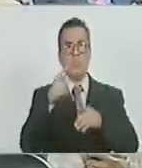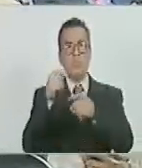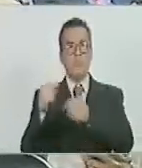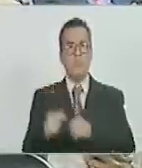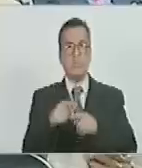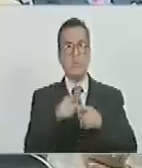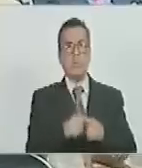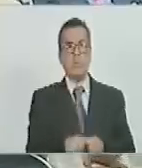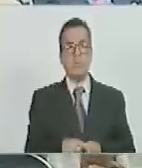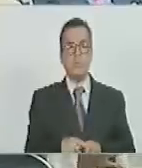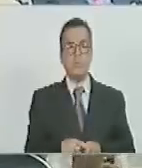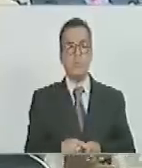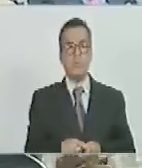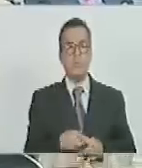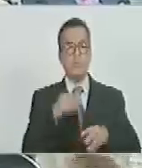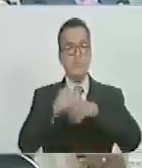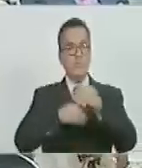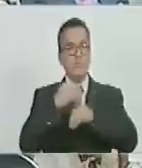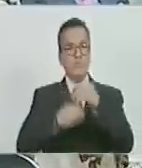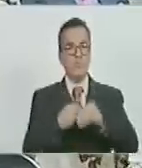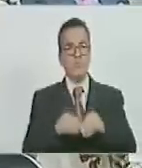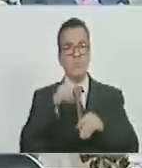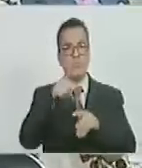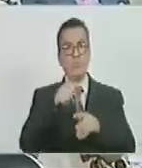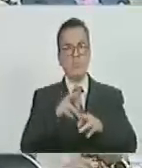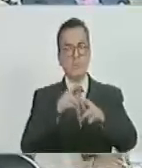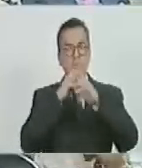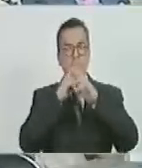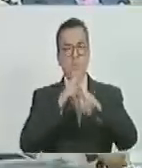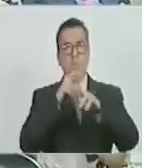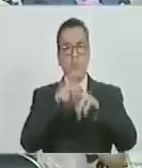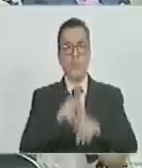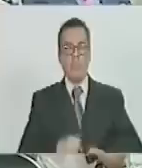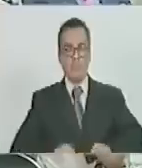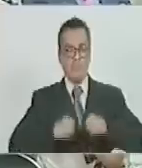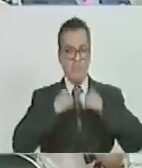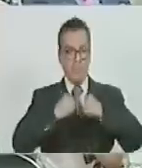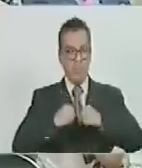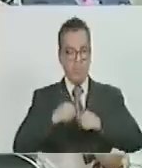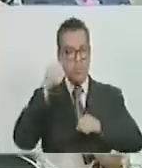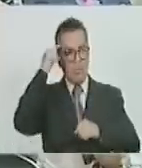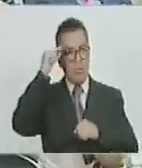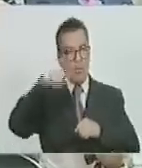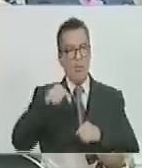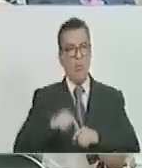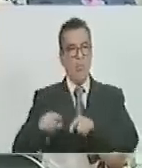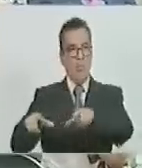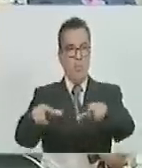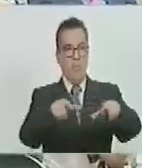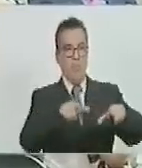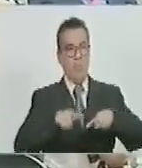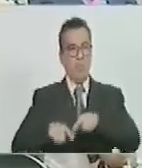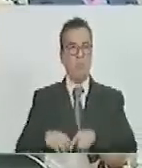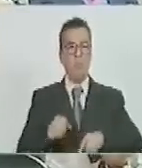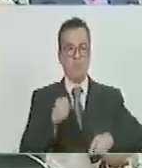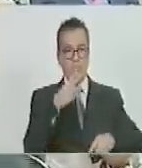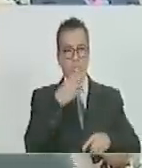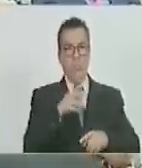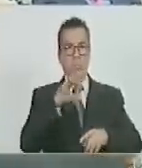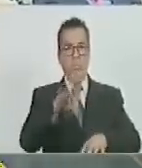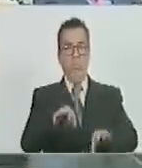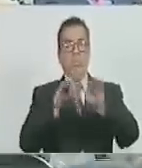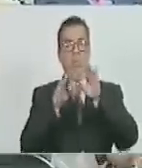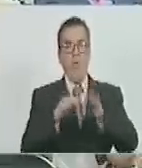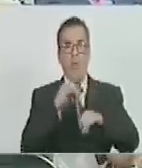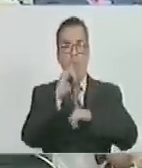venezolano se ha convertido en una respuesta contundente y hoy con un escenario bien interesante